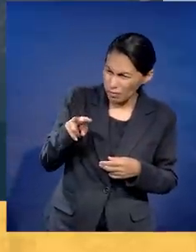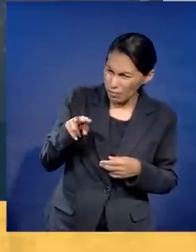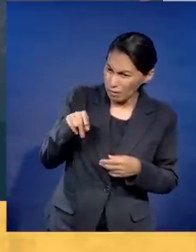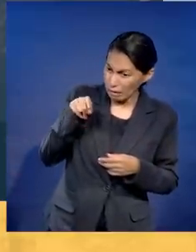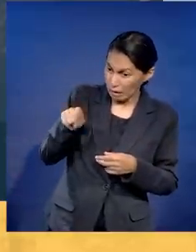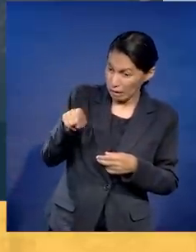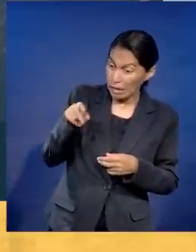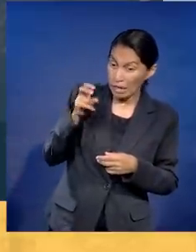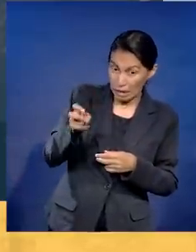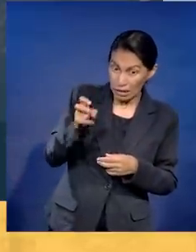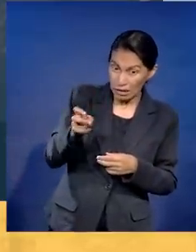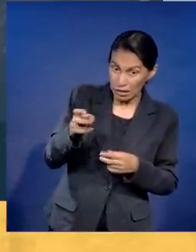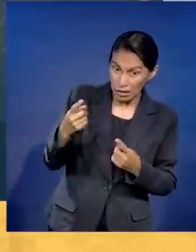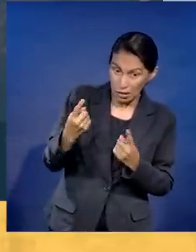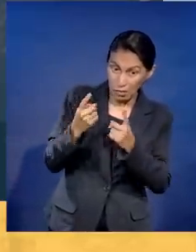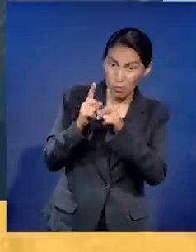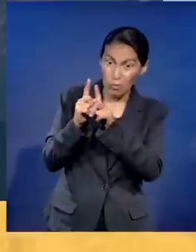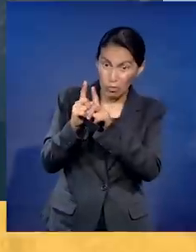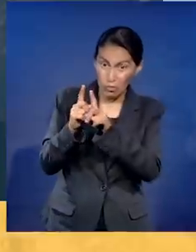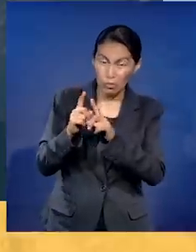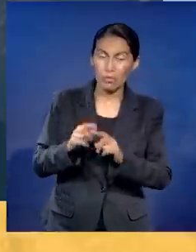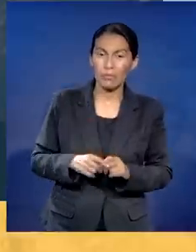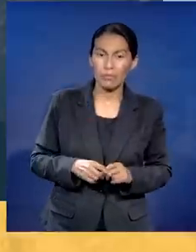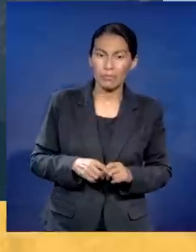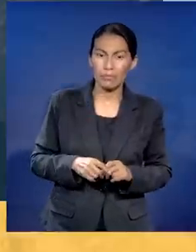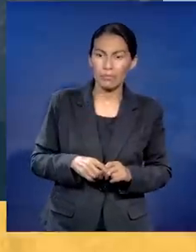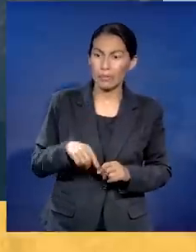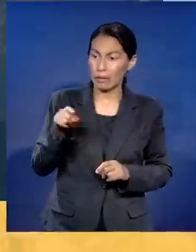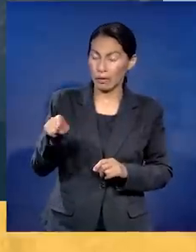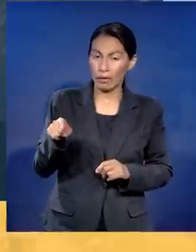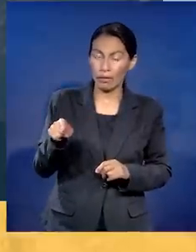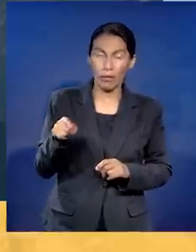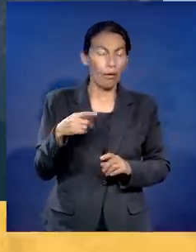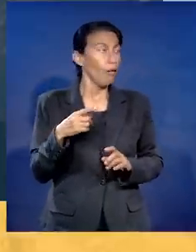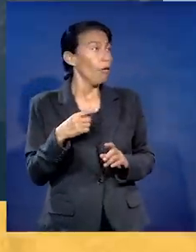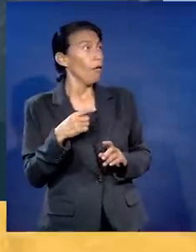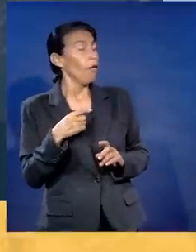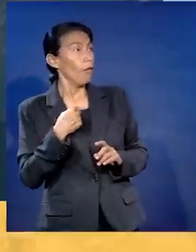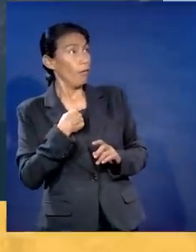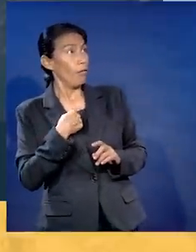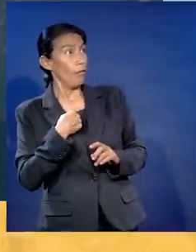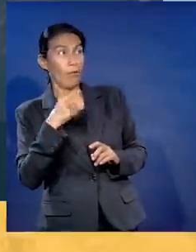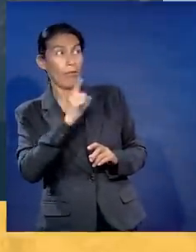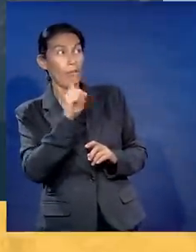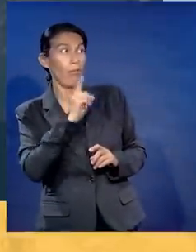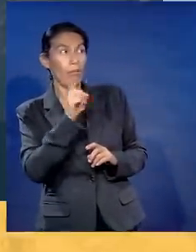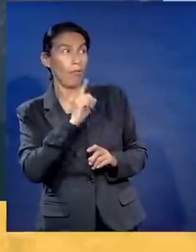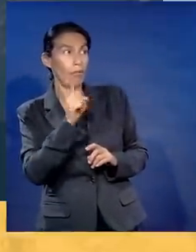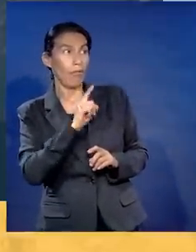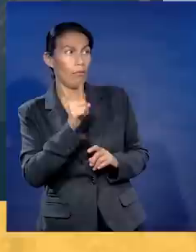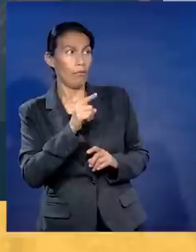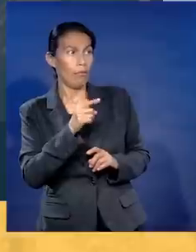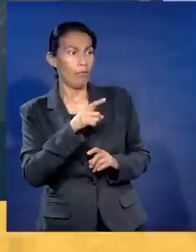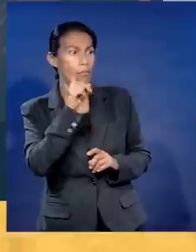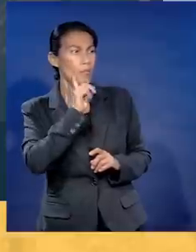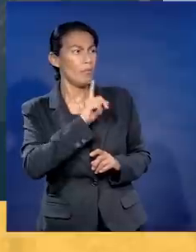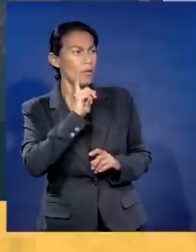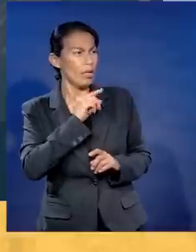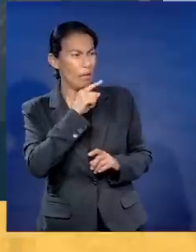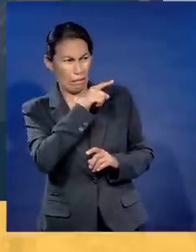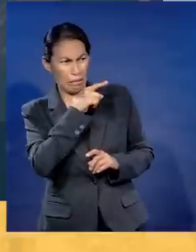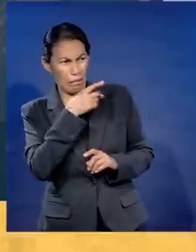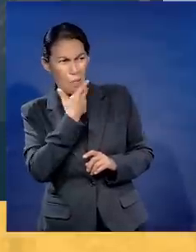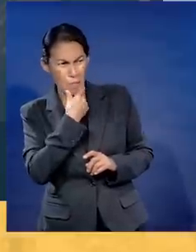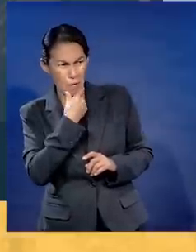fijó en él y le dijo, también este estaba con él. Pero él, ¿qué cosa hizo? Él lo